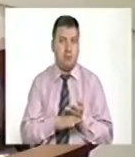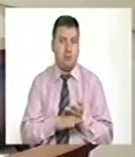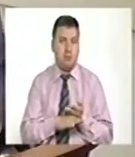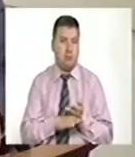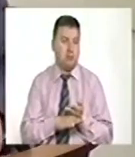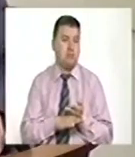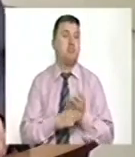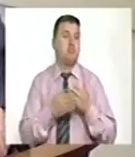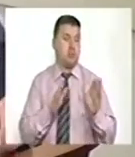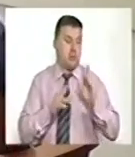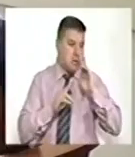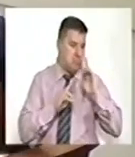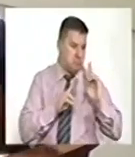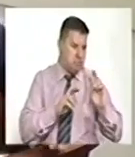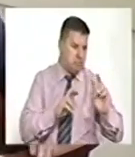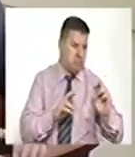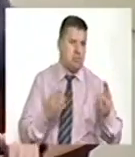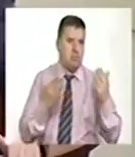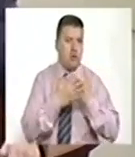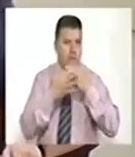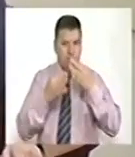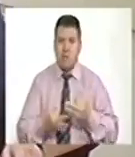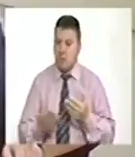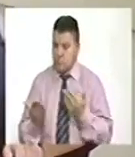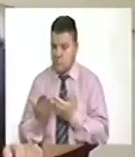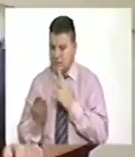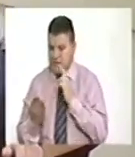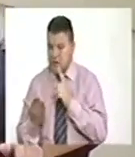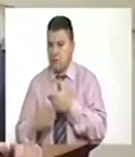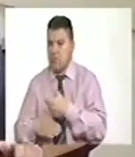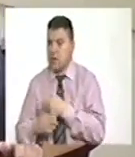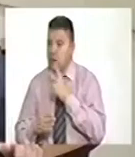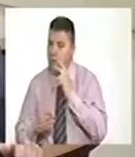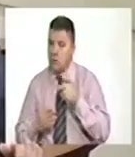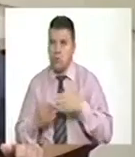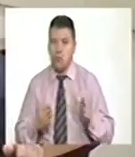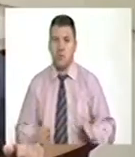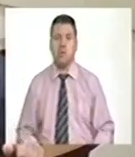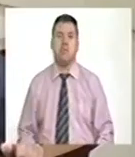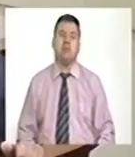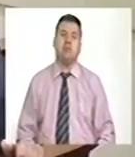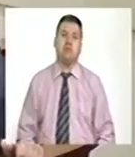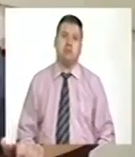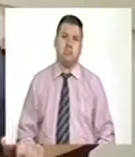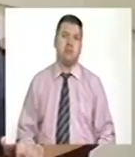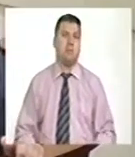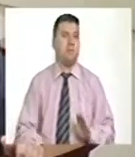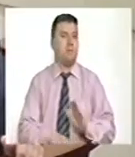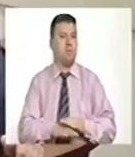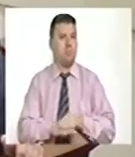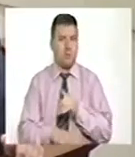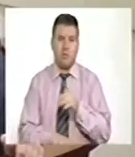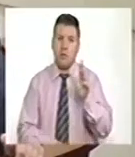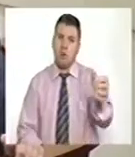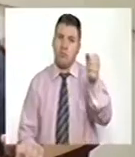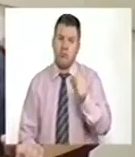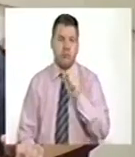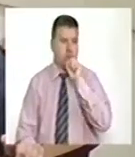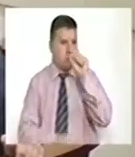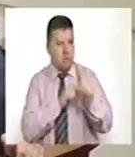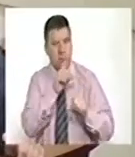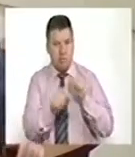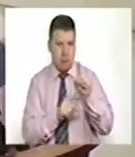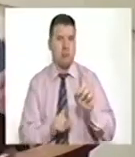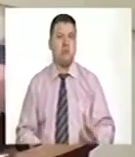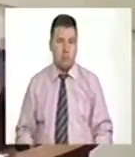que se abriera la investigación formal contra Musa Besaile, llamándolo a indagatoria